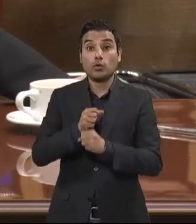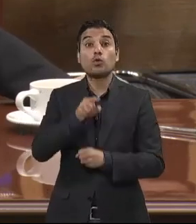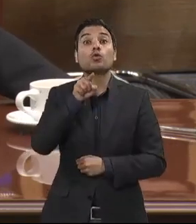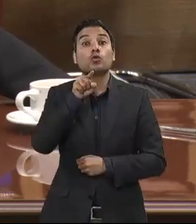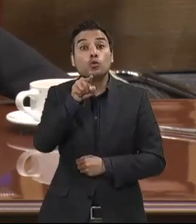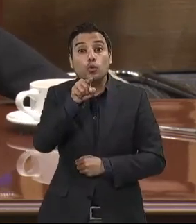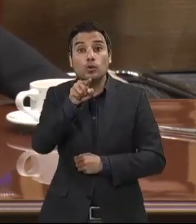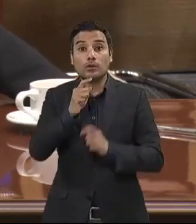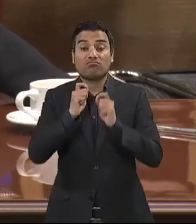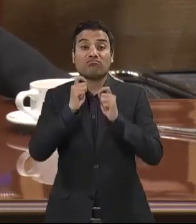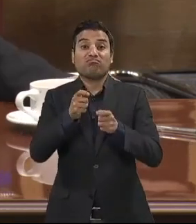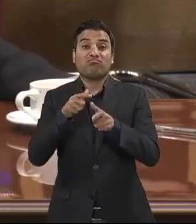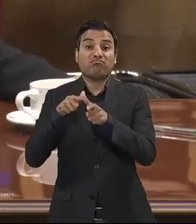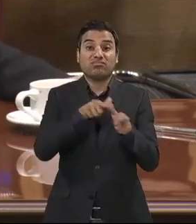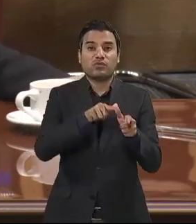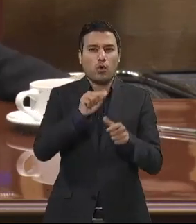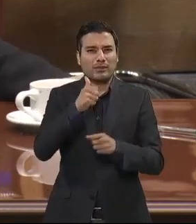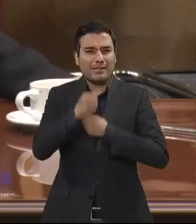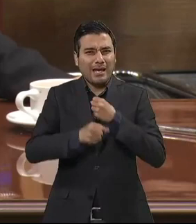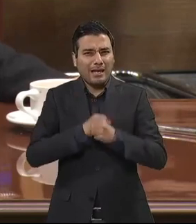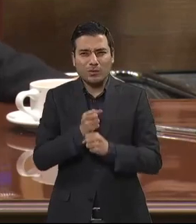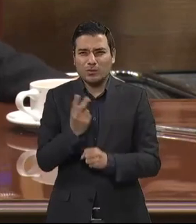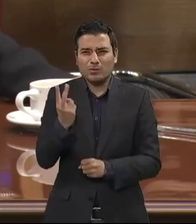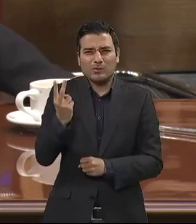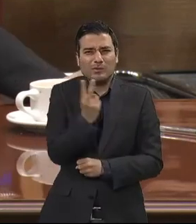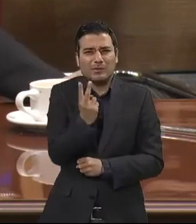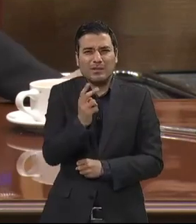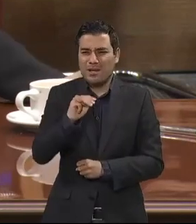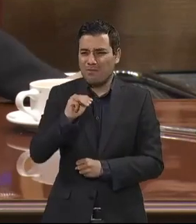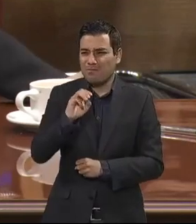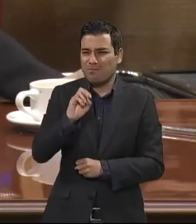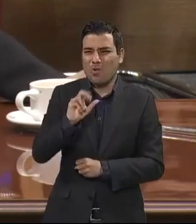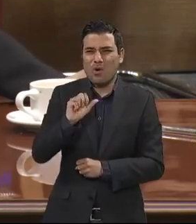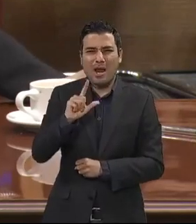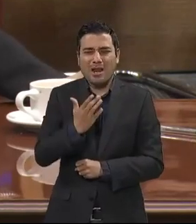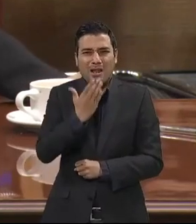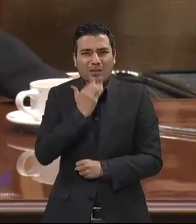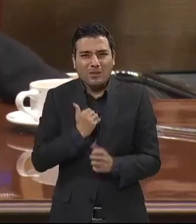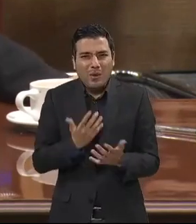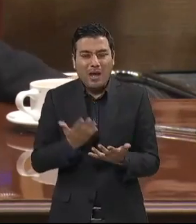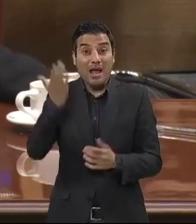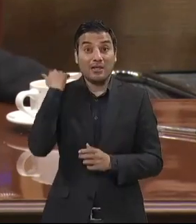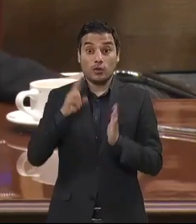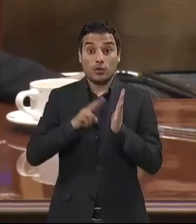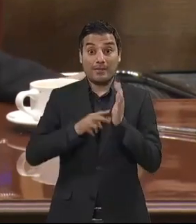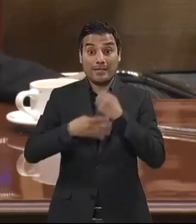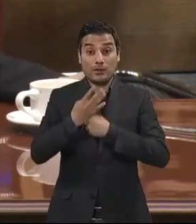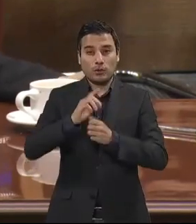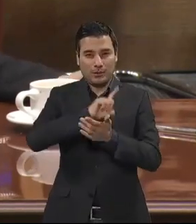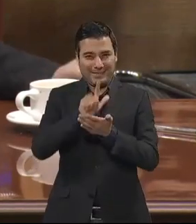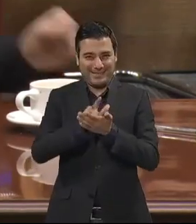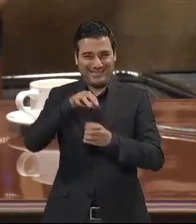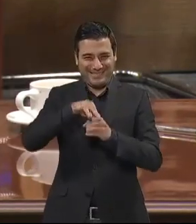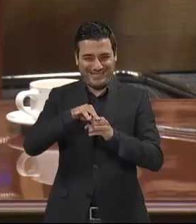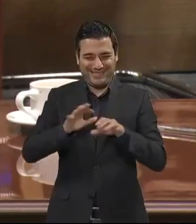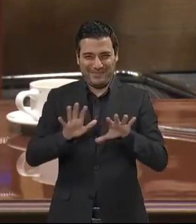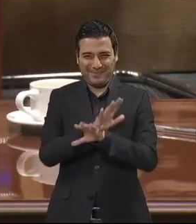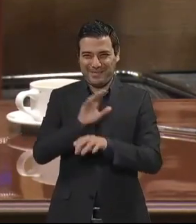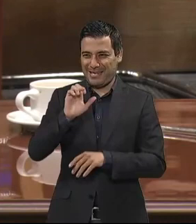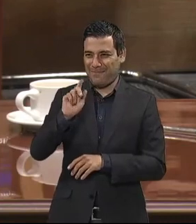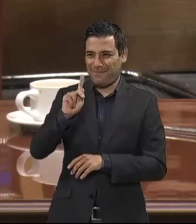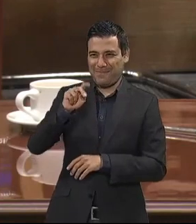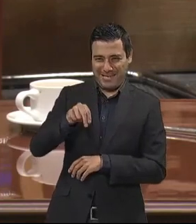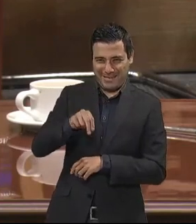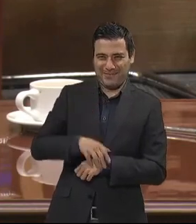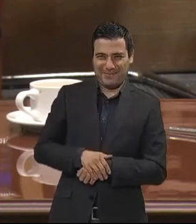ya lleva 11. No tienen calidad moral. En el 2014, con la reforma electoral de Peña Nieto y con la